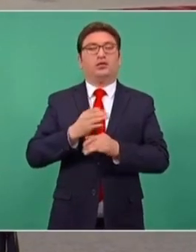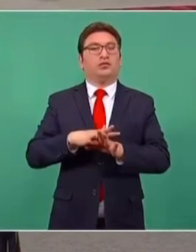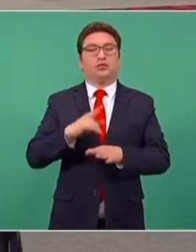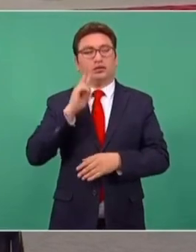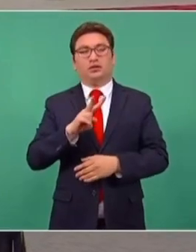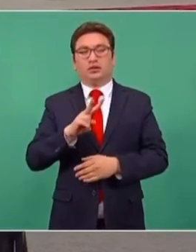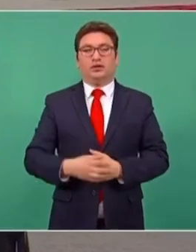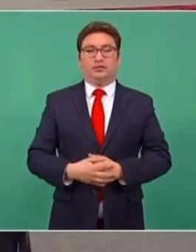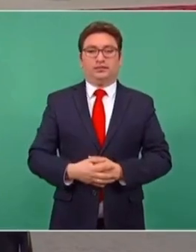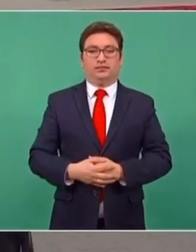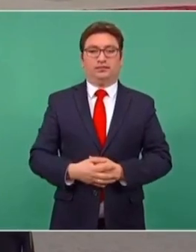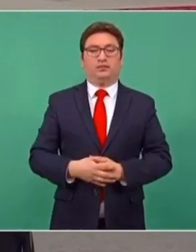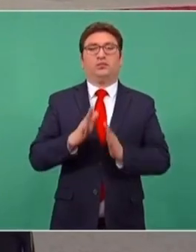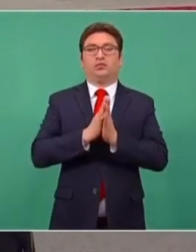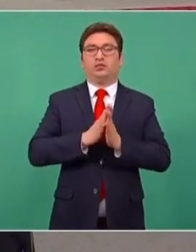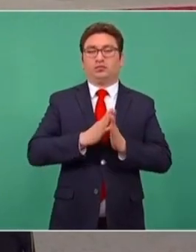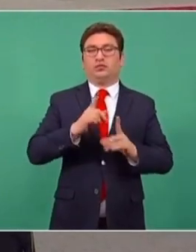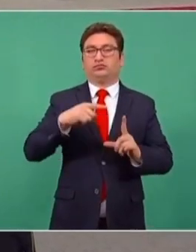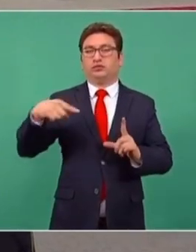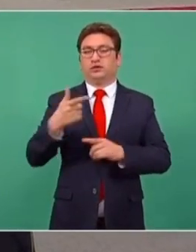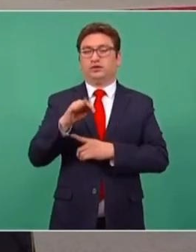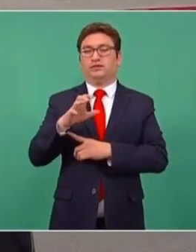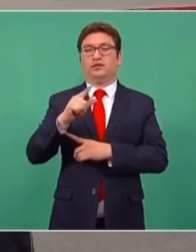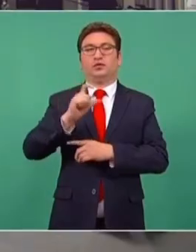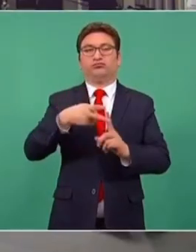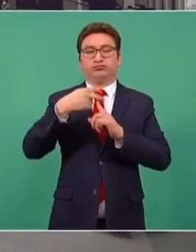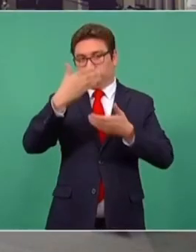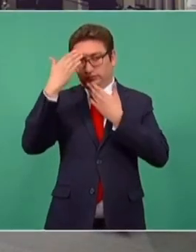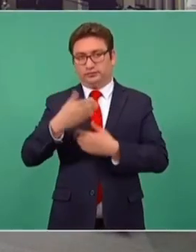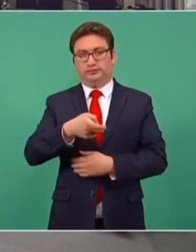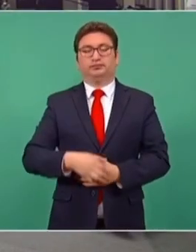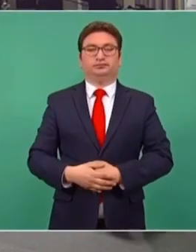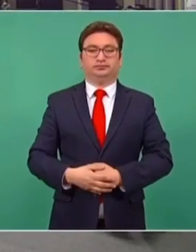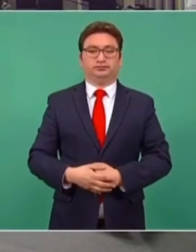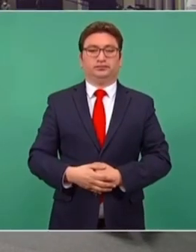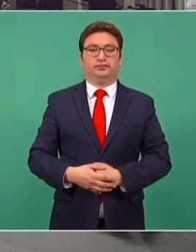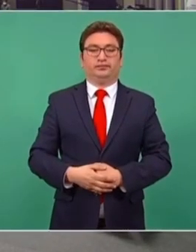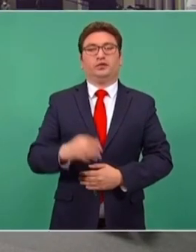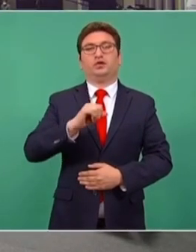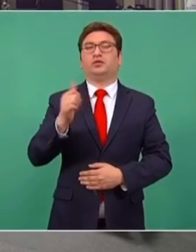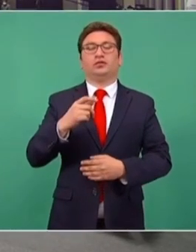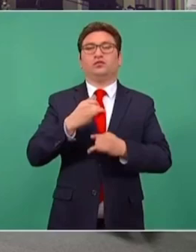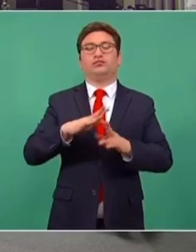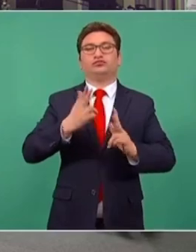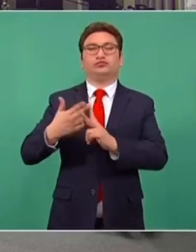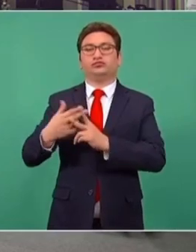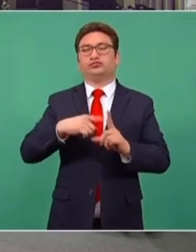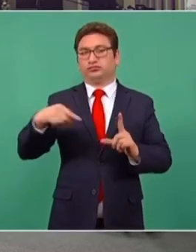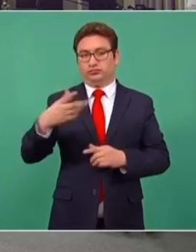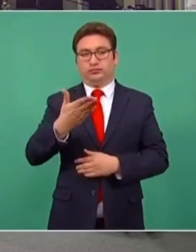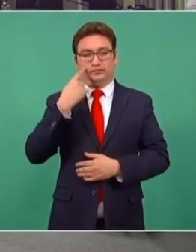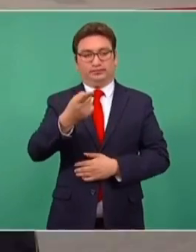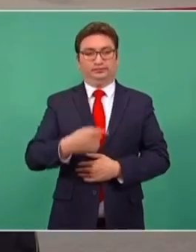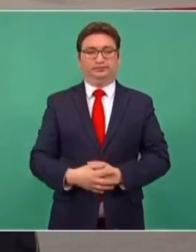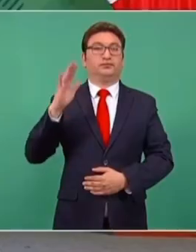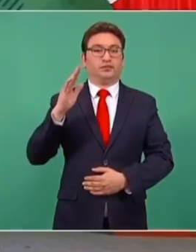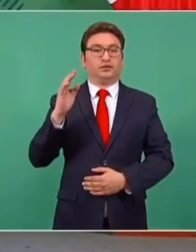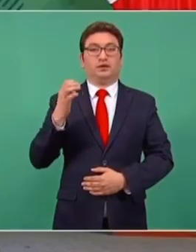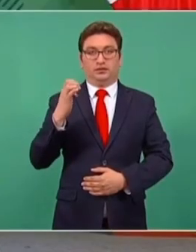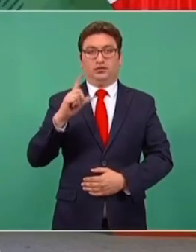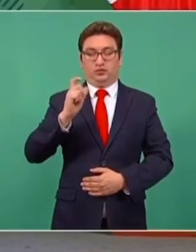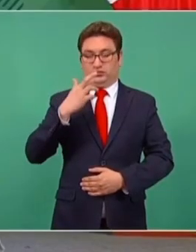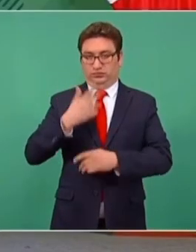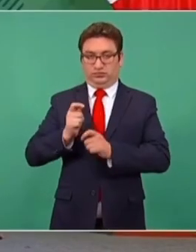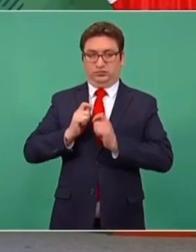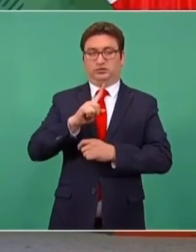ponen la gráfica de secuestros y la de homicidio? ¡Producción! Mire eso. Cuando